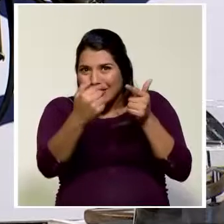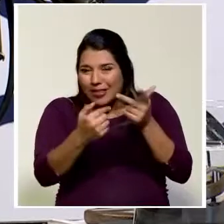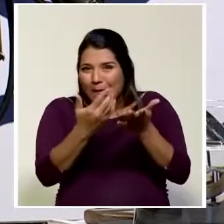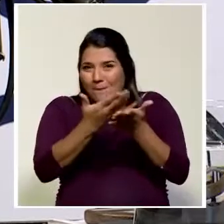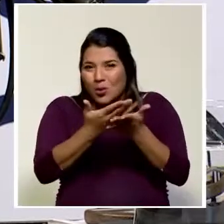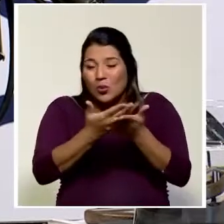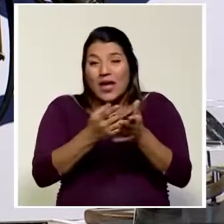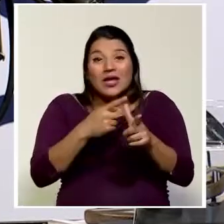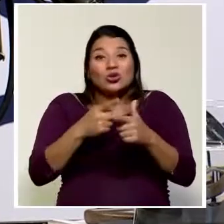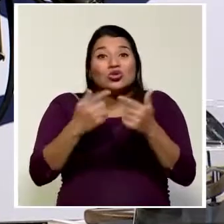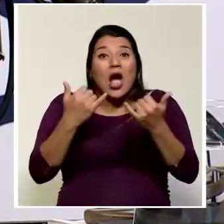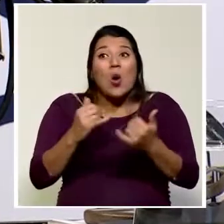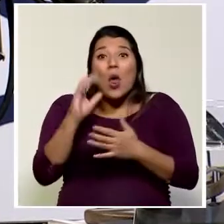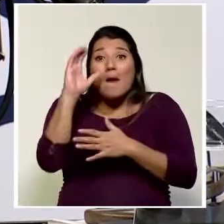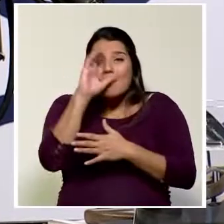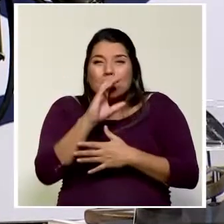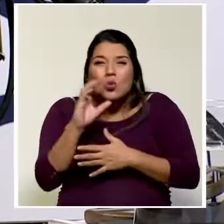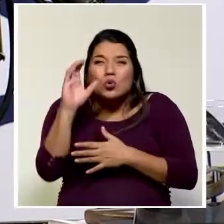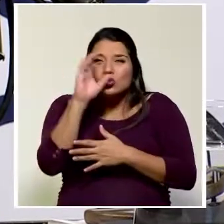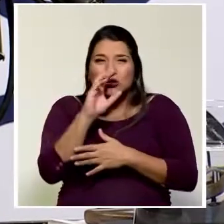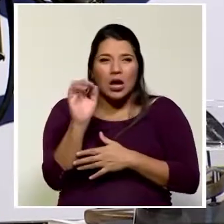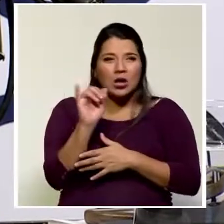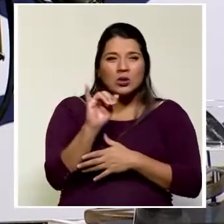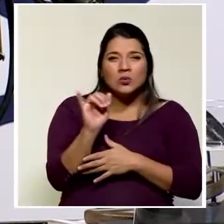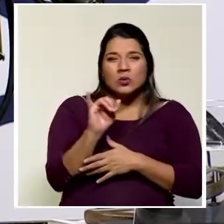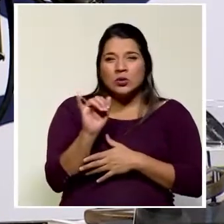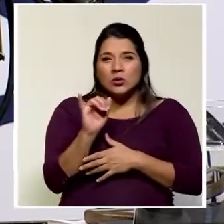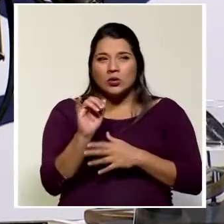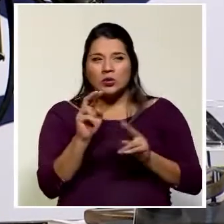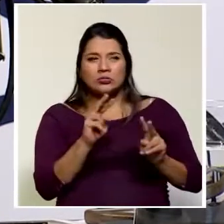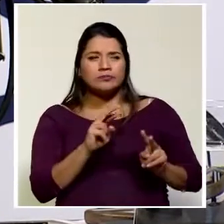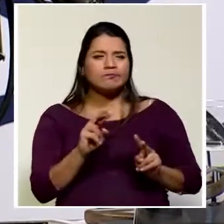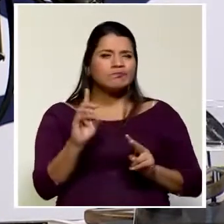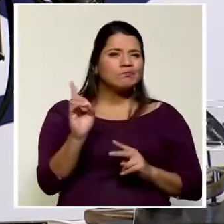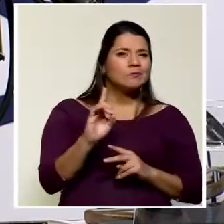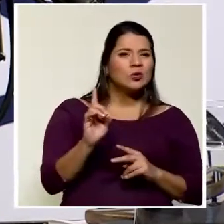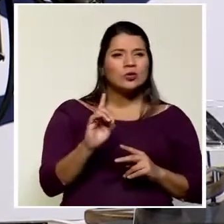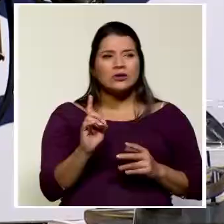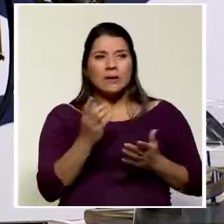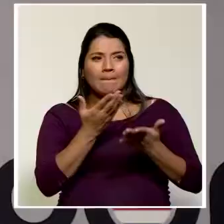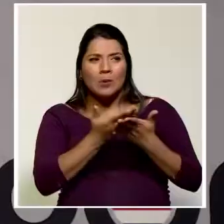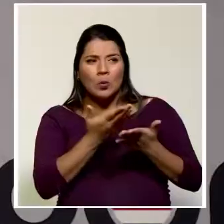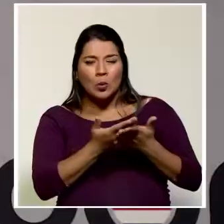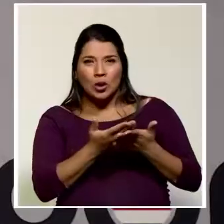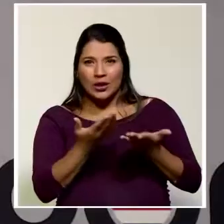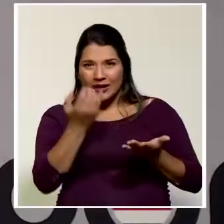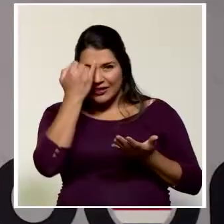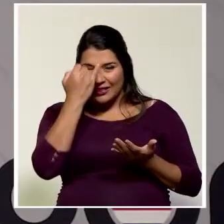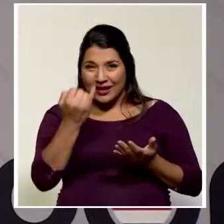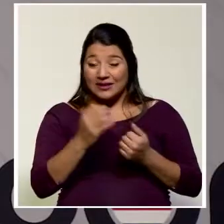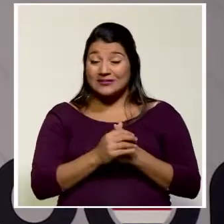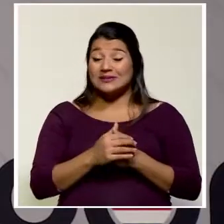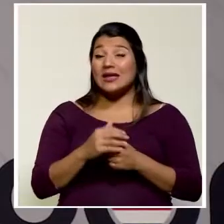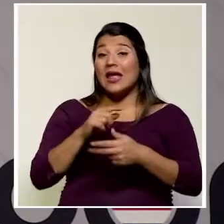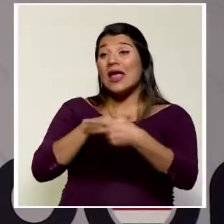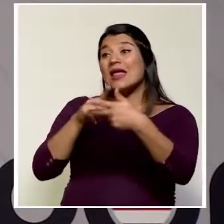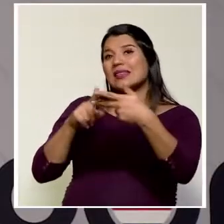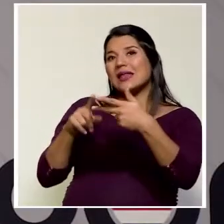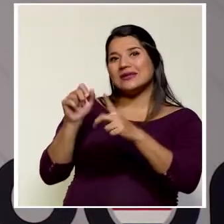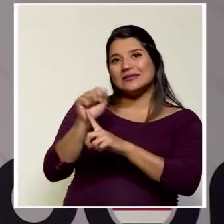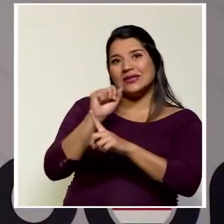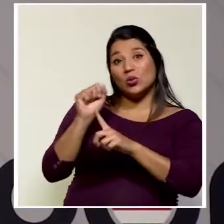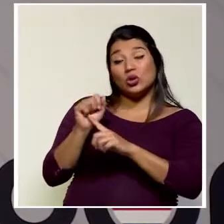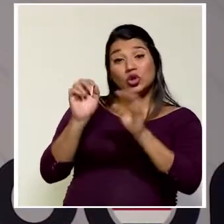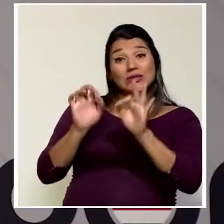buscando, digamos, como conejo en un sombrero, de dónde sacar oferta. Hay tres fenómenos fundamentales que han estado